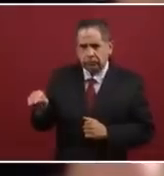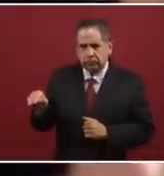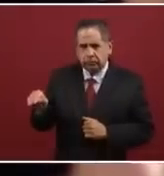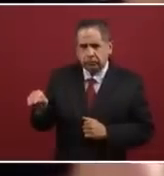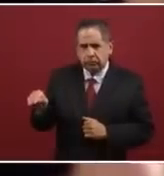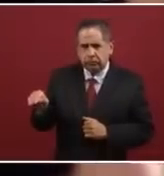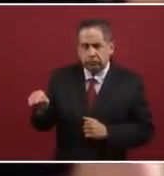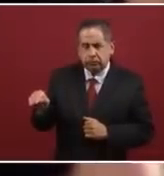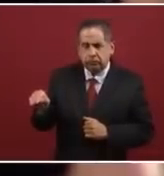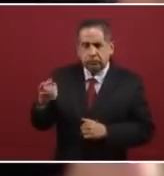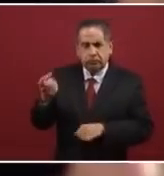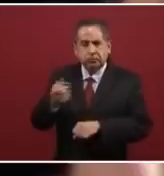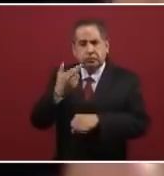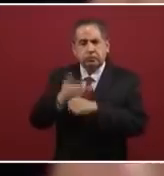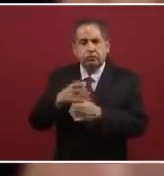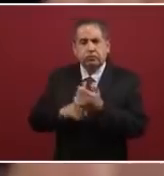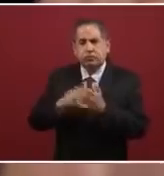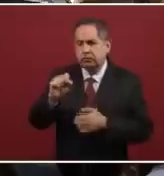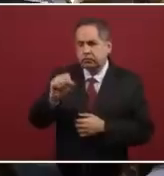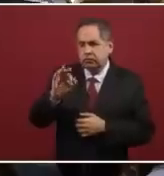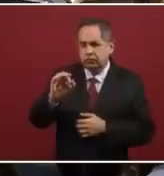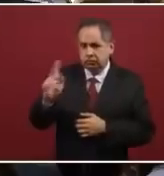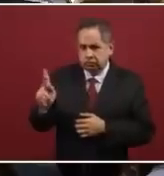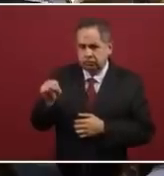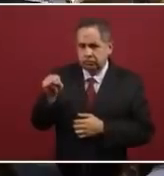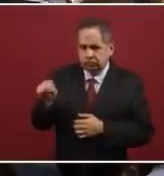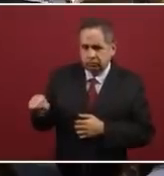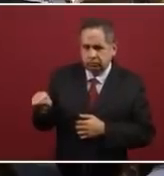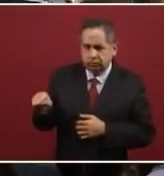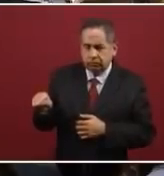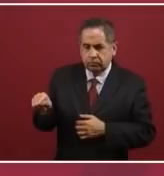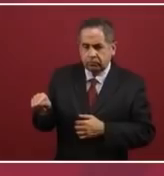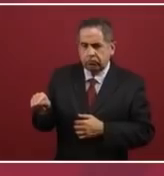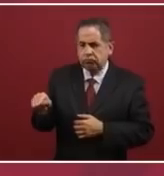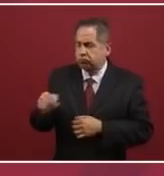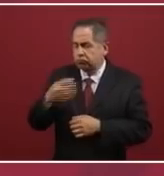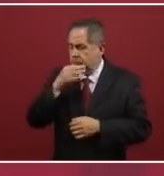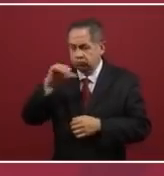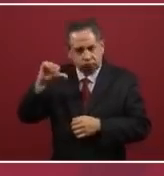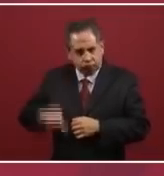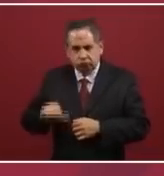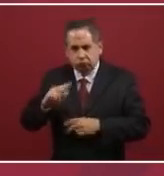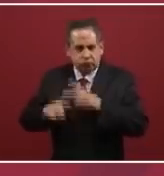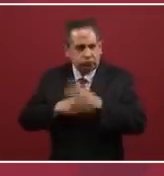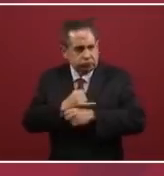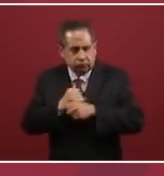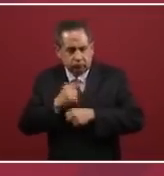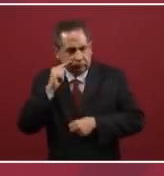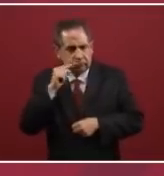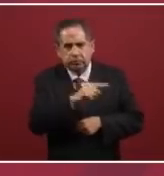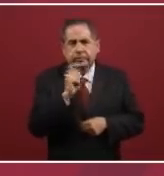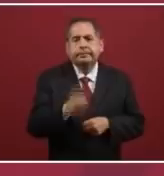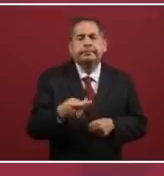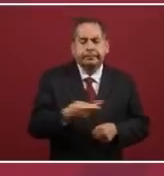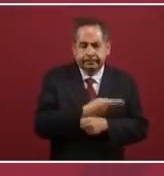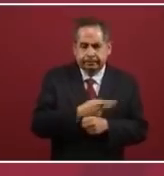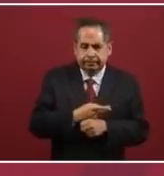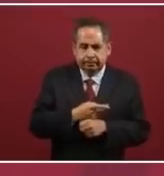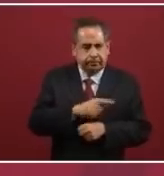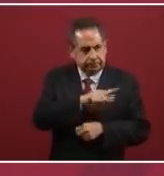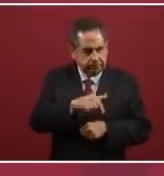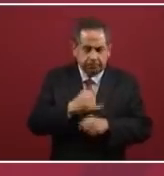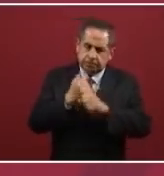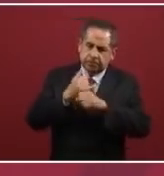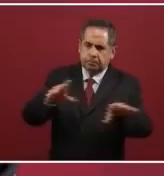a la secretaria de la función pública que actúe de inmediato y queremos a